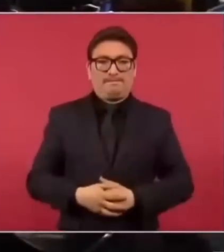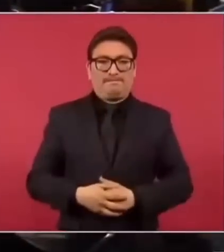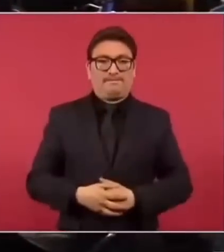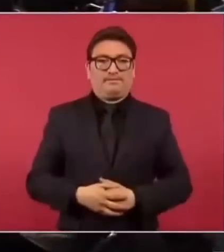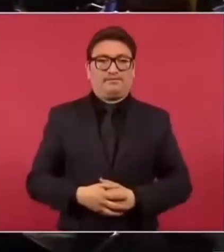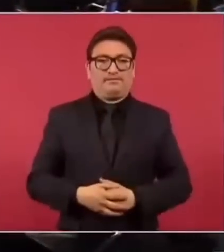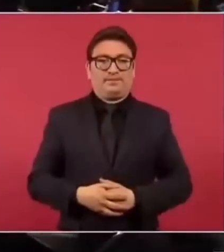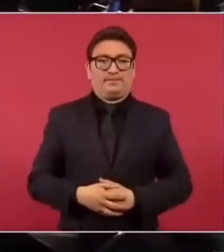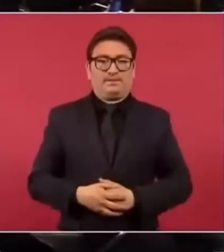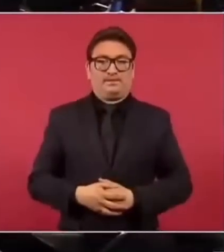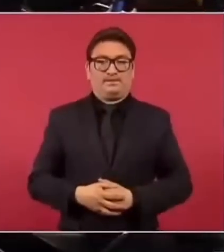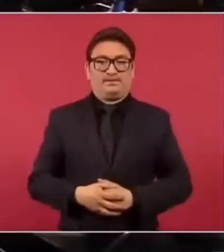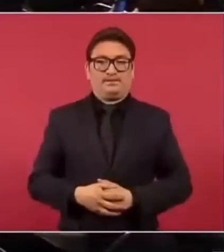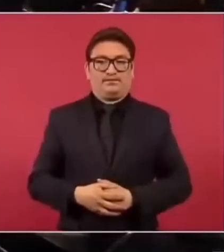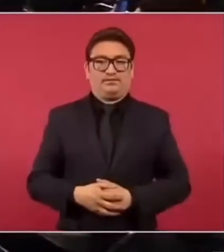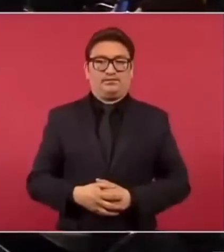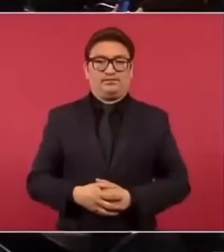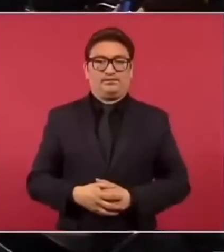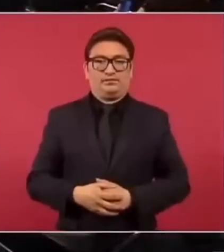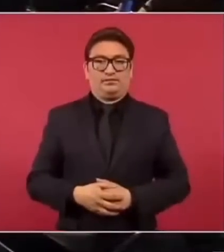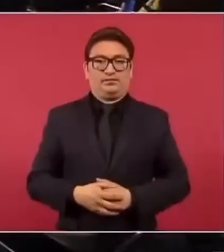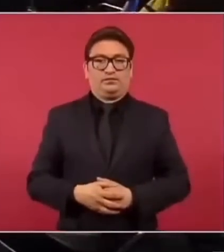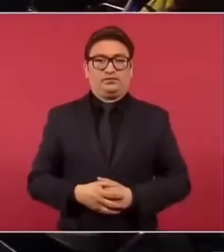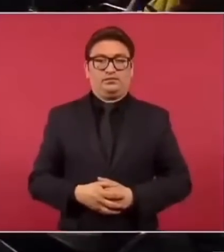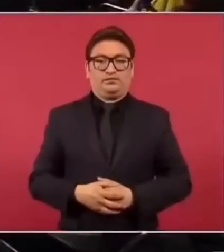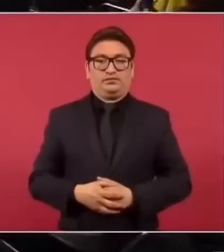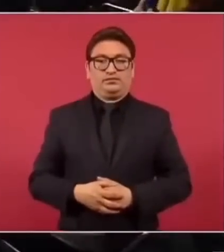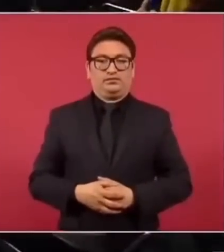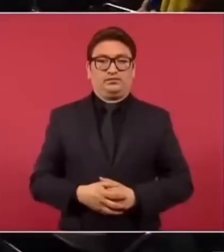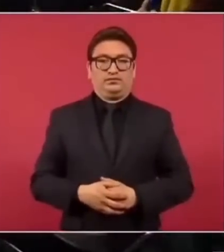a aprobar ahora.